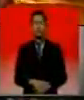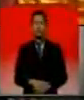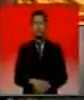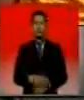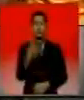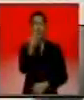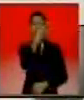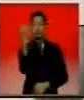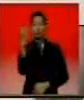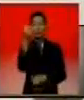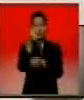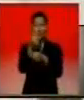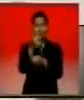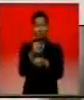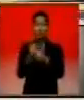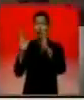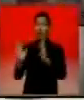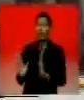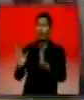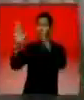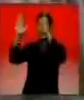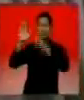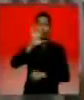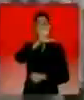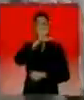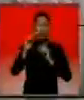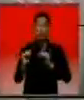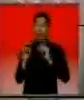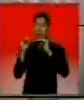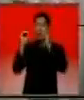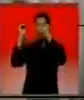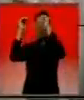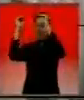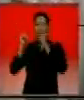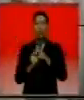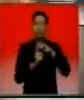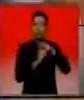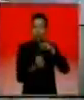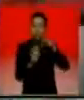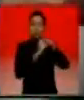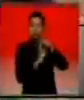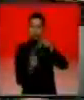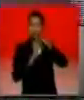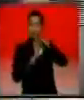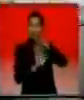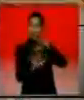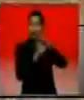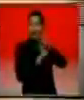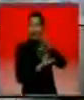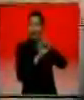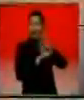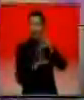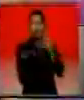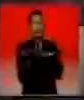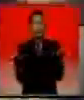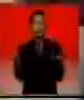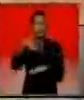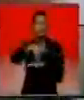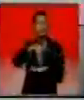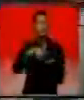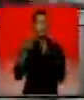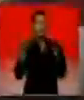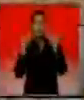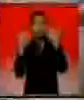400 trabajadores desalojaron un edificio de 5 pisos ubicado en el centro de Guayaquil, sector muy transitado, que requerirá